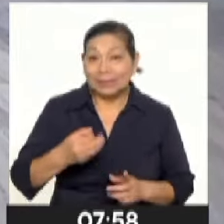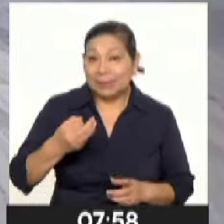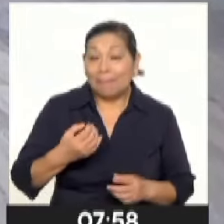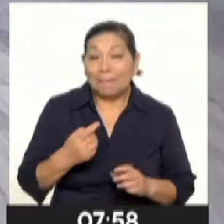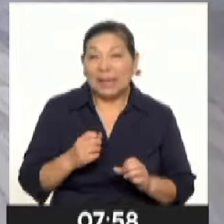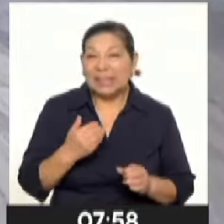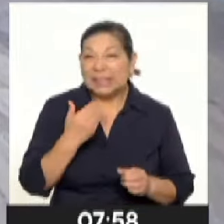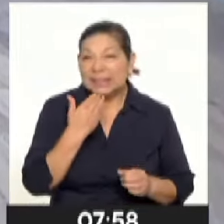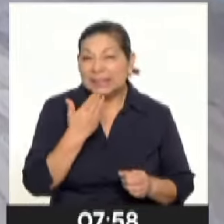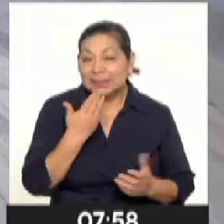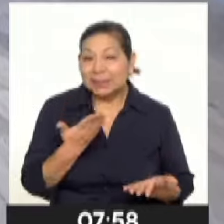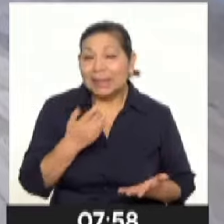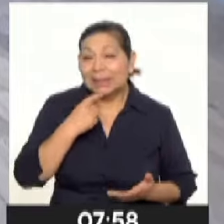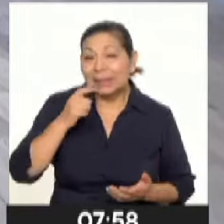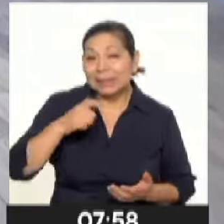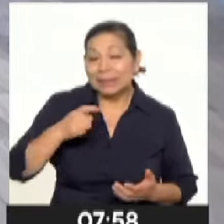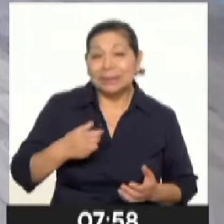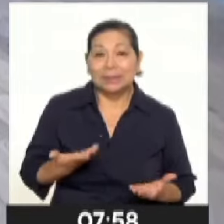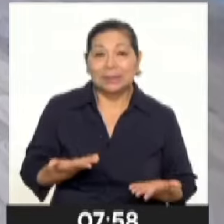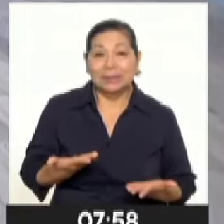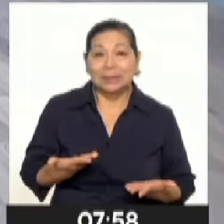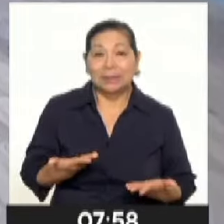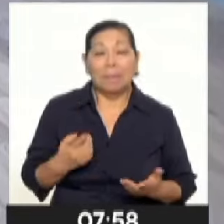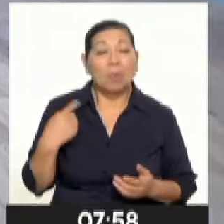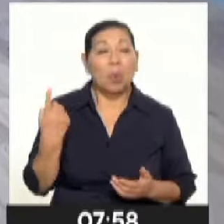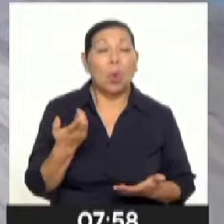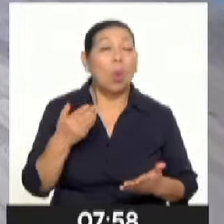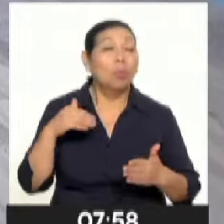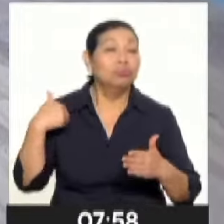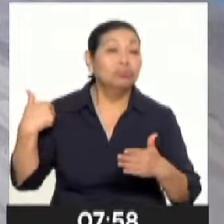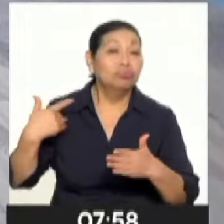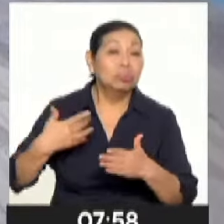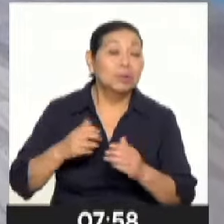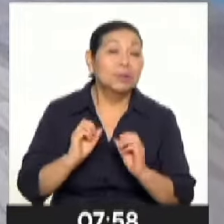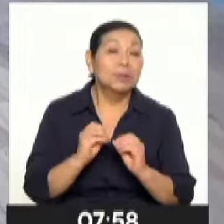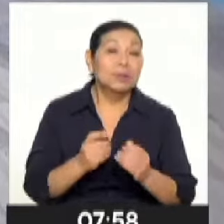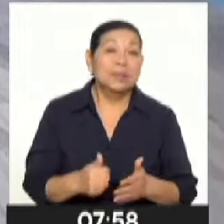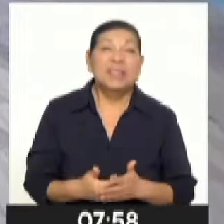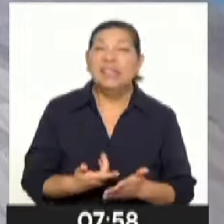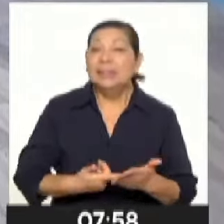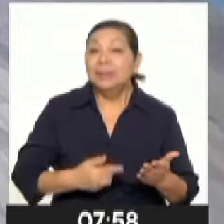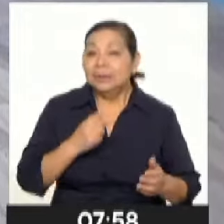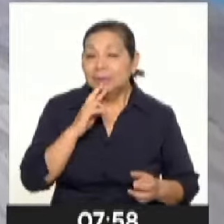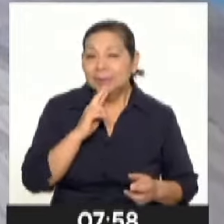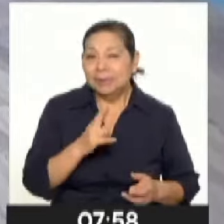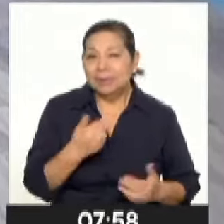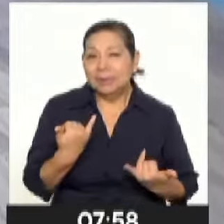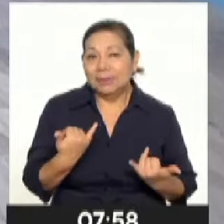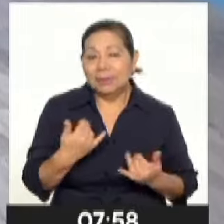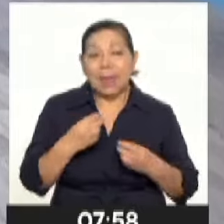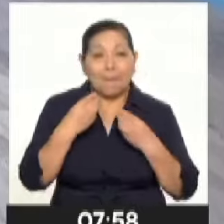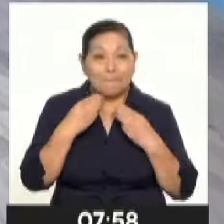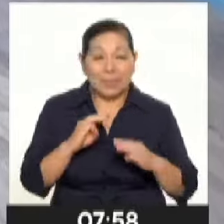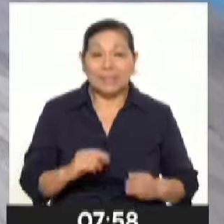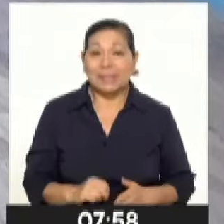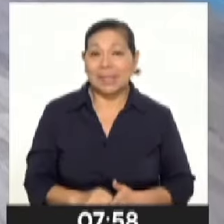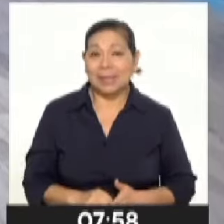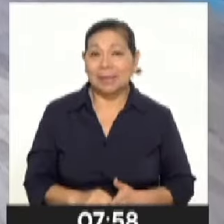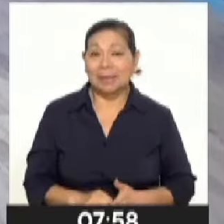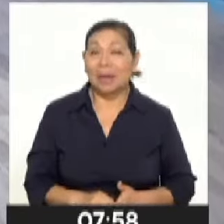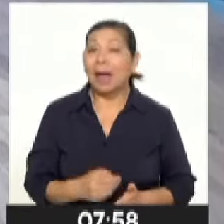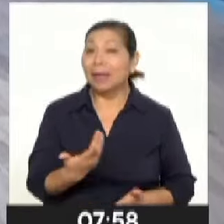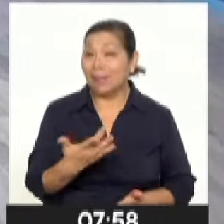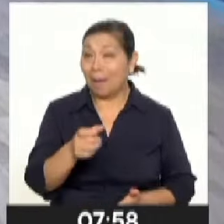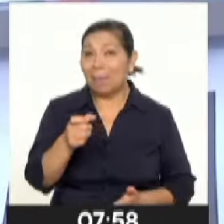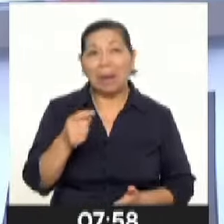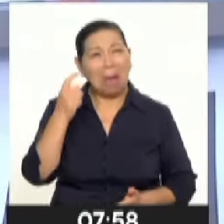específica para quien lo necesitaría, sino sí, en general, para el público en general, como se ha estado dando. ¿Qué recomendación le darías, el mensaje en general? Porque la gente